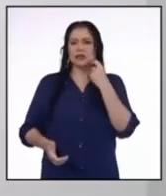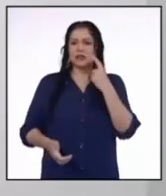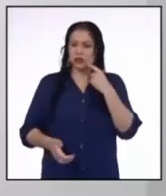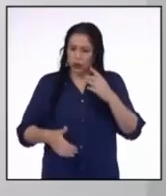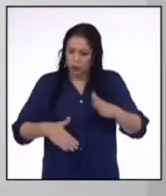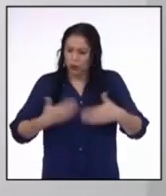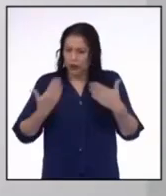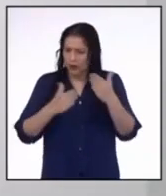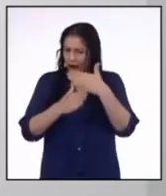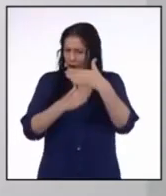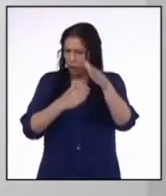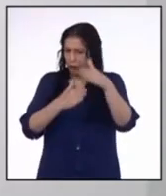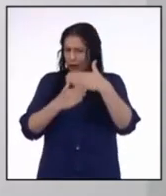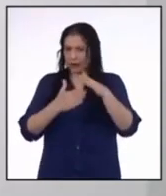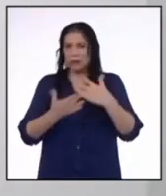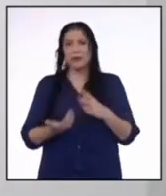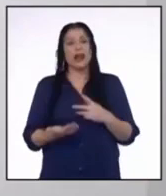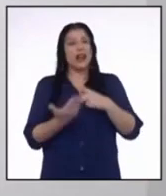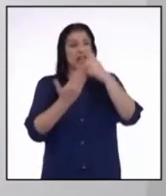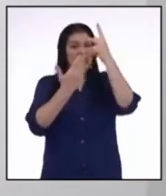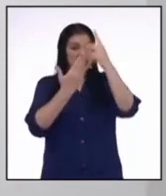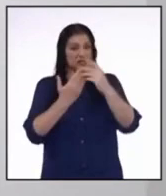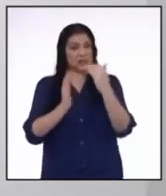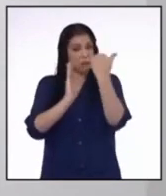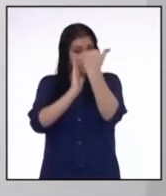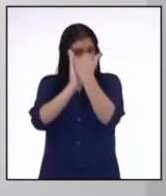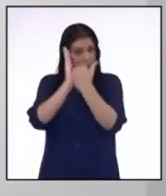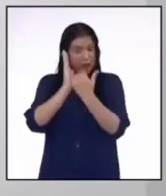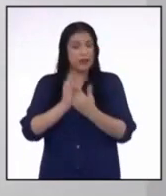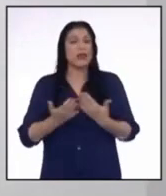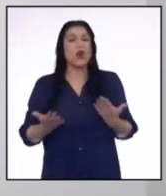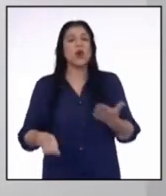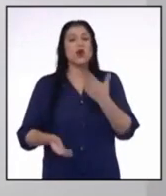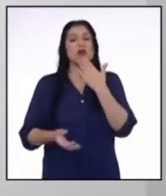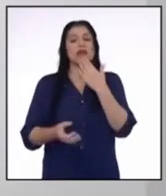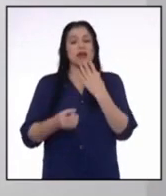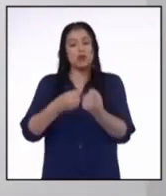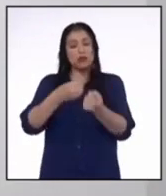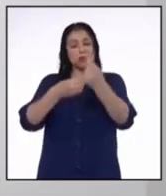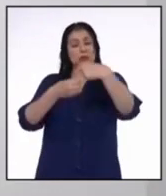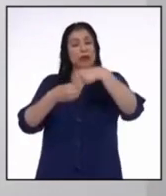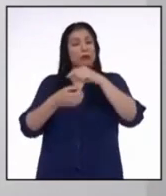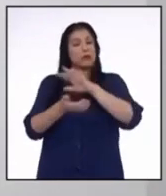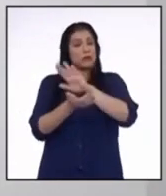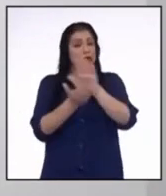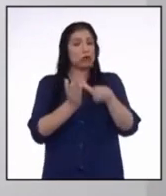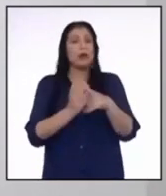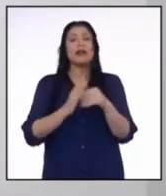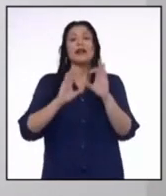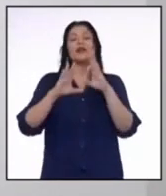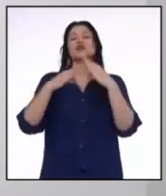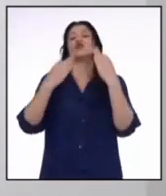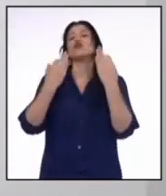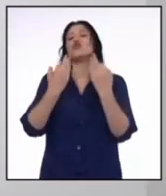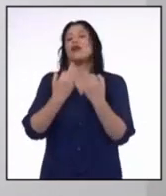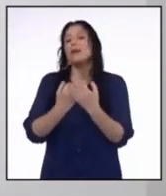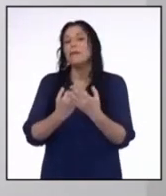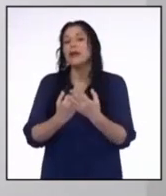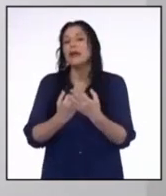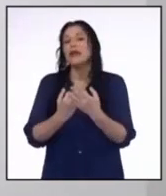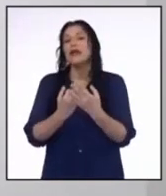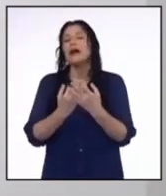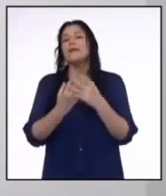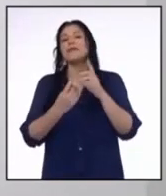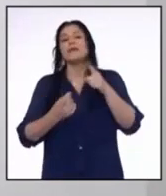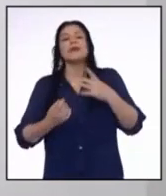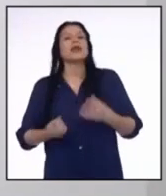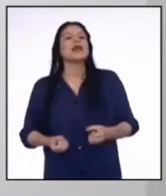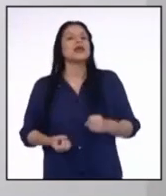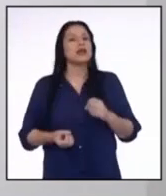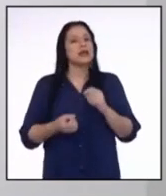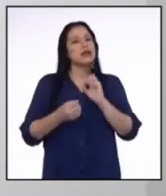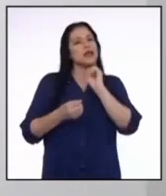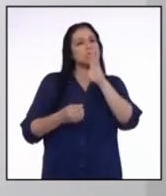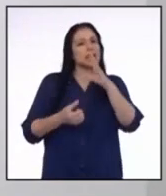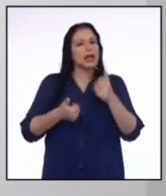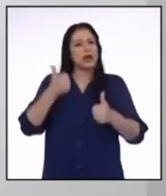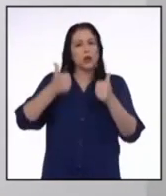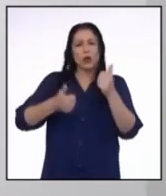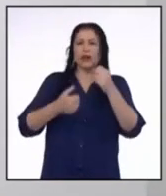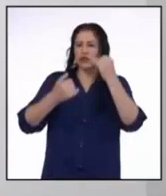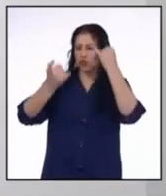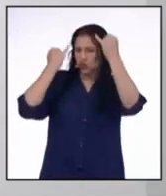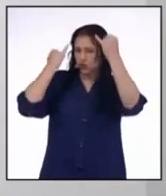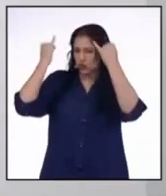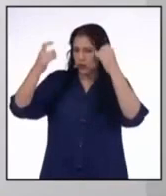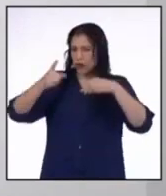pueden compartir la planificación de hoy con los miembros de su familia. Explíquenles sobre lo que han querido